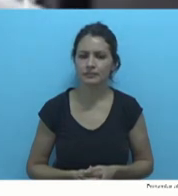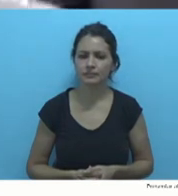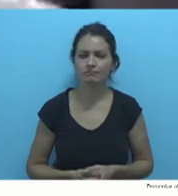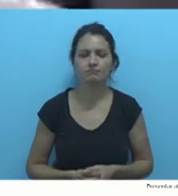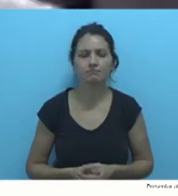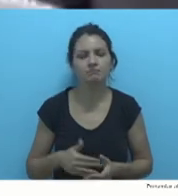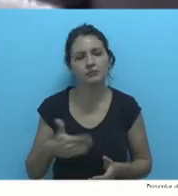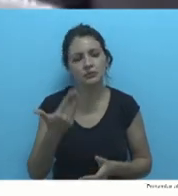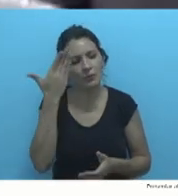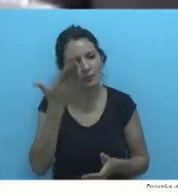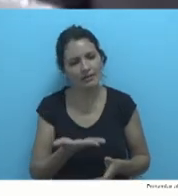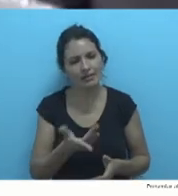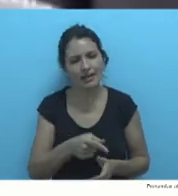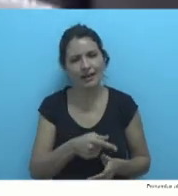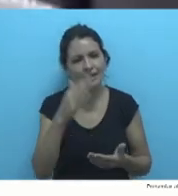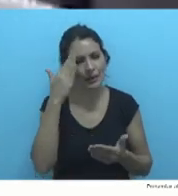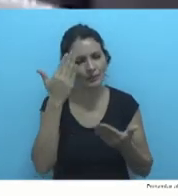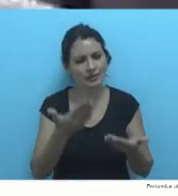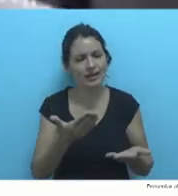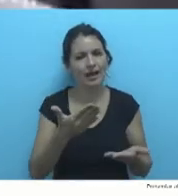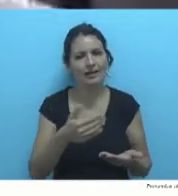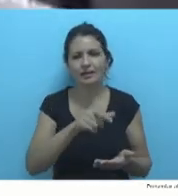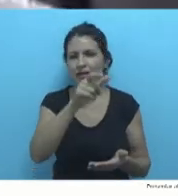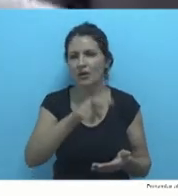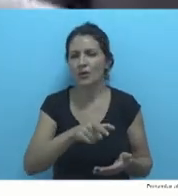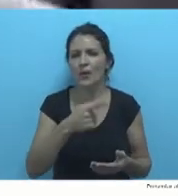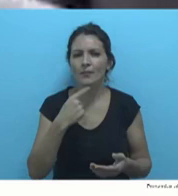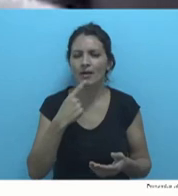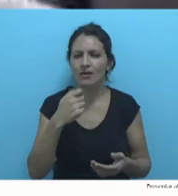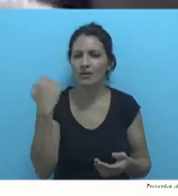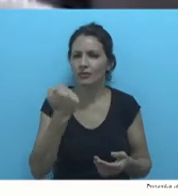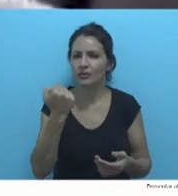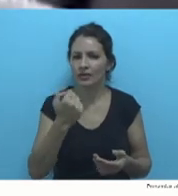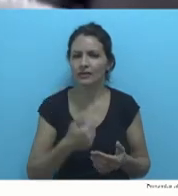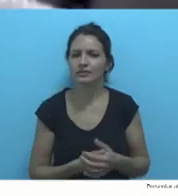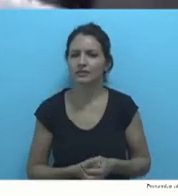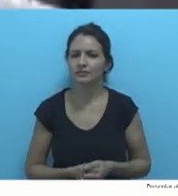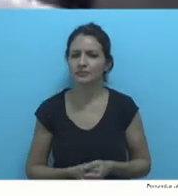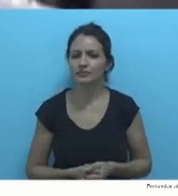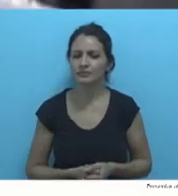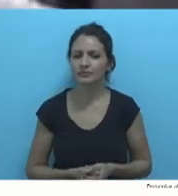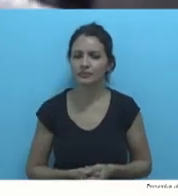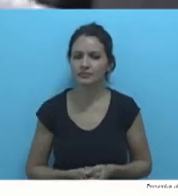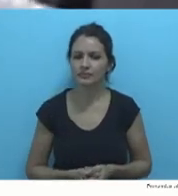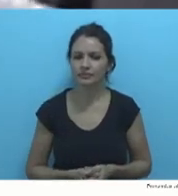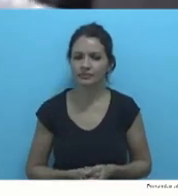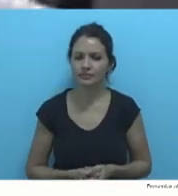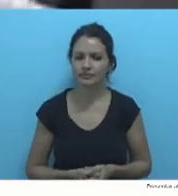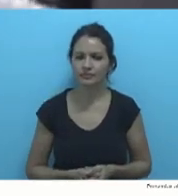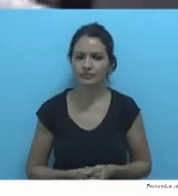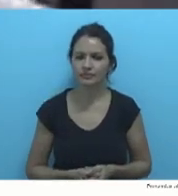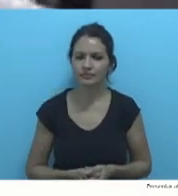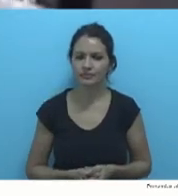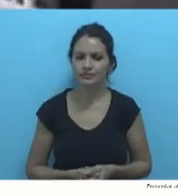mi homenaje para realmente un hombre importante dentro del desarrollismo, dentro de la UCRI y dentro